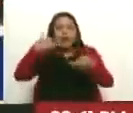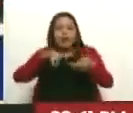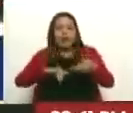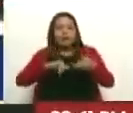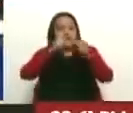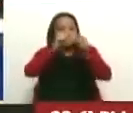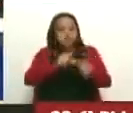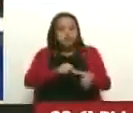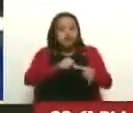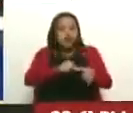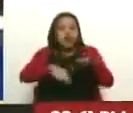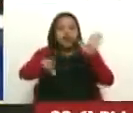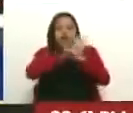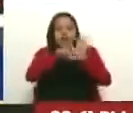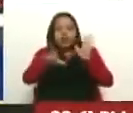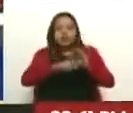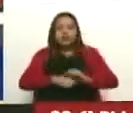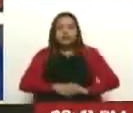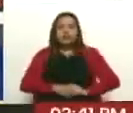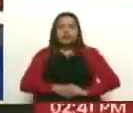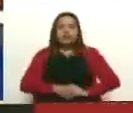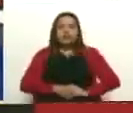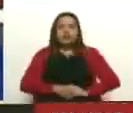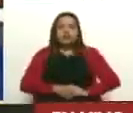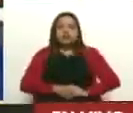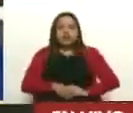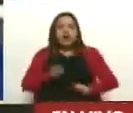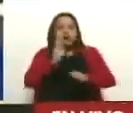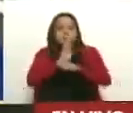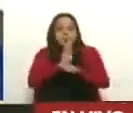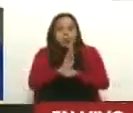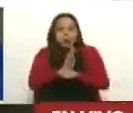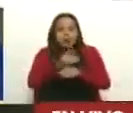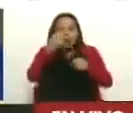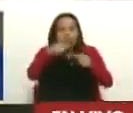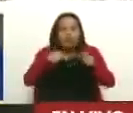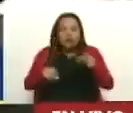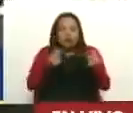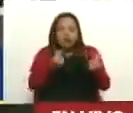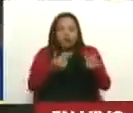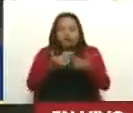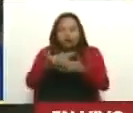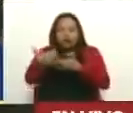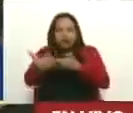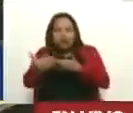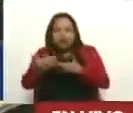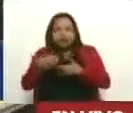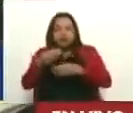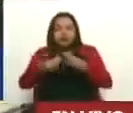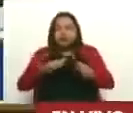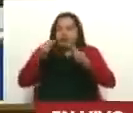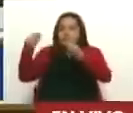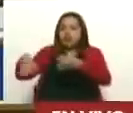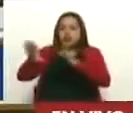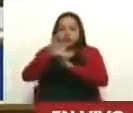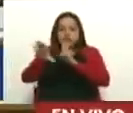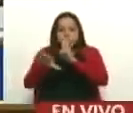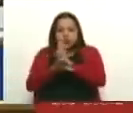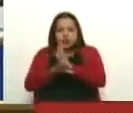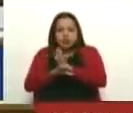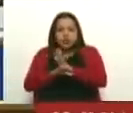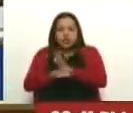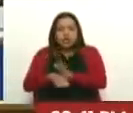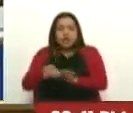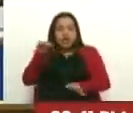sancionada la ley orgánica de extinción de dominio y se remite a la Sala Constitucional del